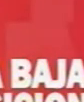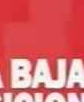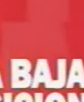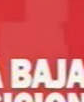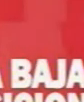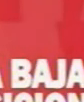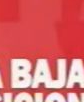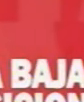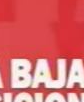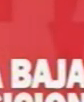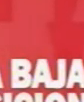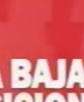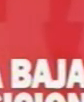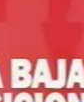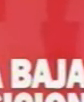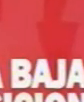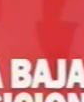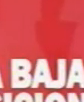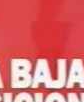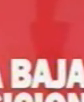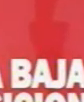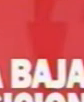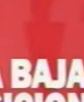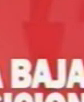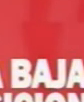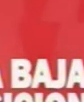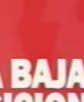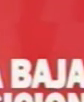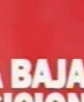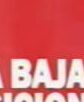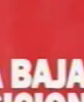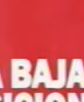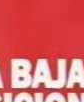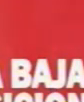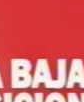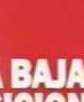ahora queda una sola candidata. Entonces, en ese espacio, que sería María Eugenia Vidal.